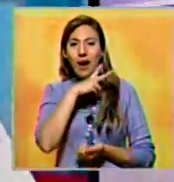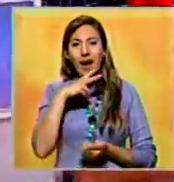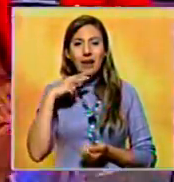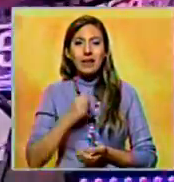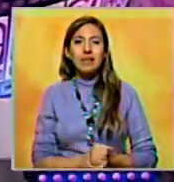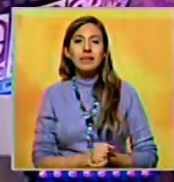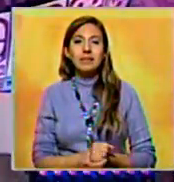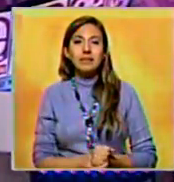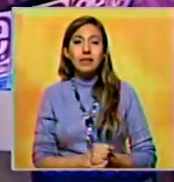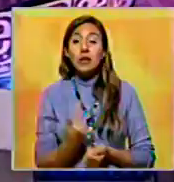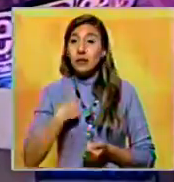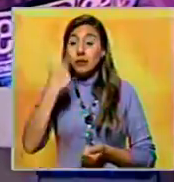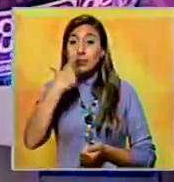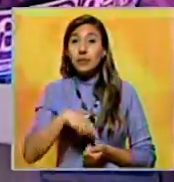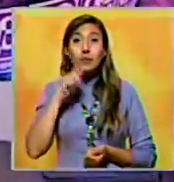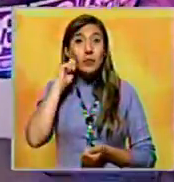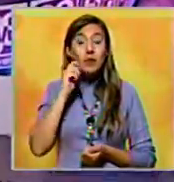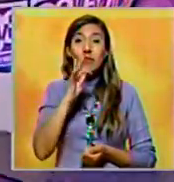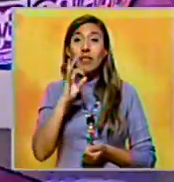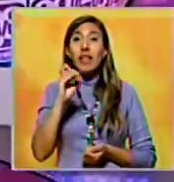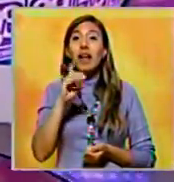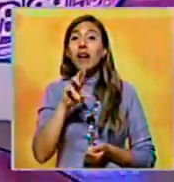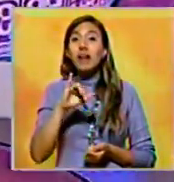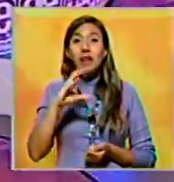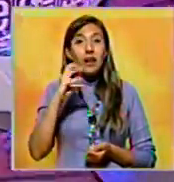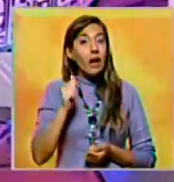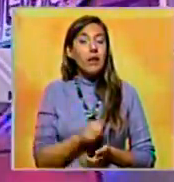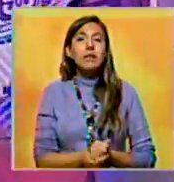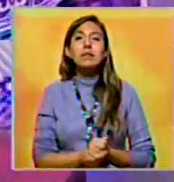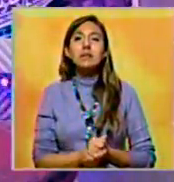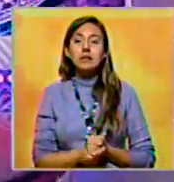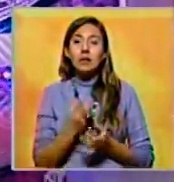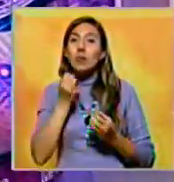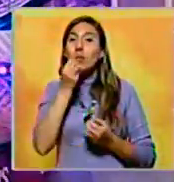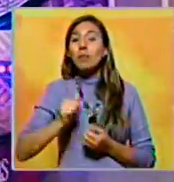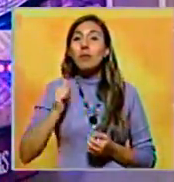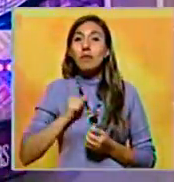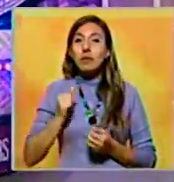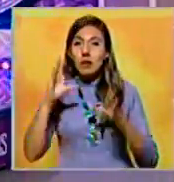Váyalo. Yo soy Federica Guzmán. Que tengan buen provecho y los espero esta noche aquí en Estrenos y Estrellas.